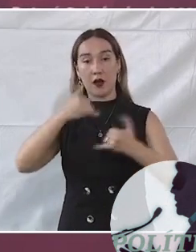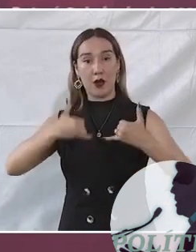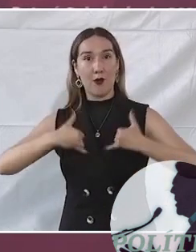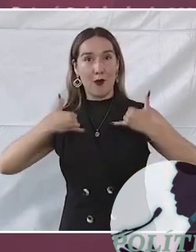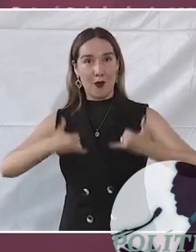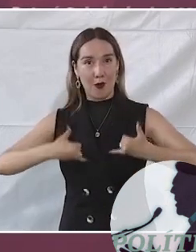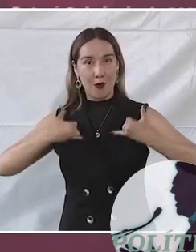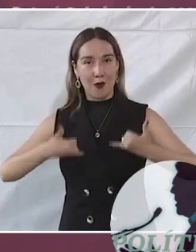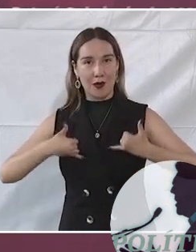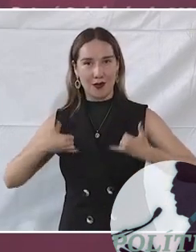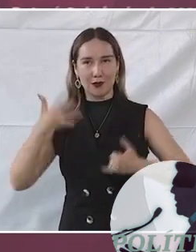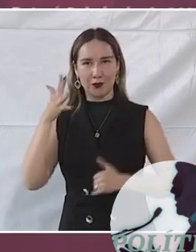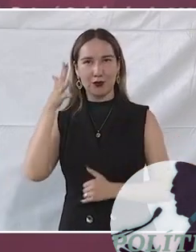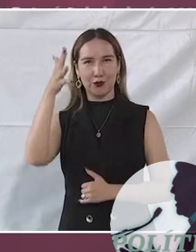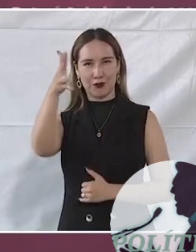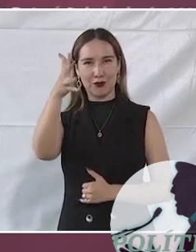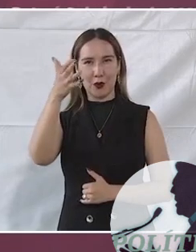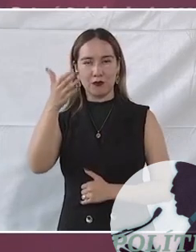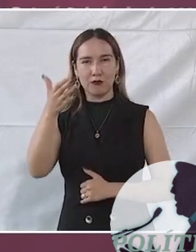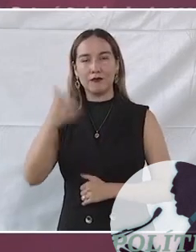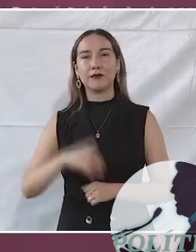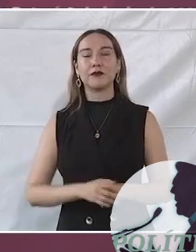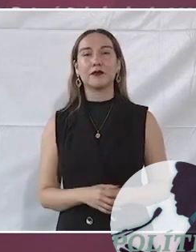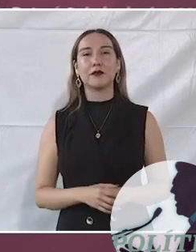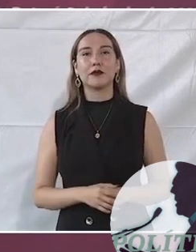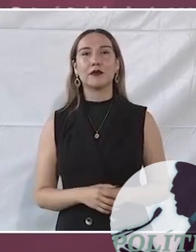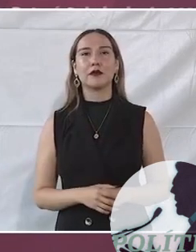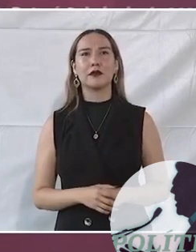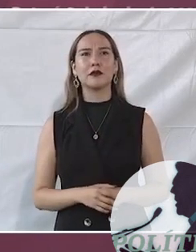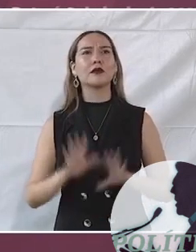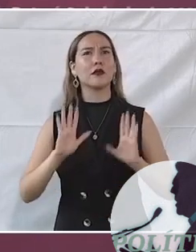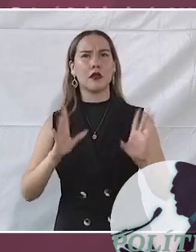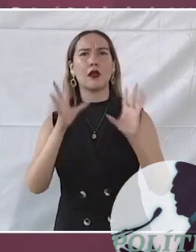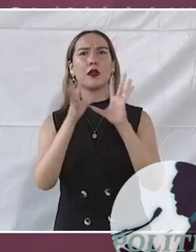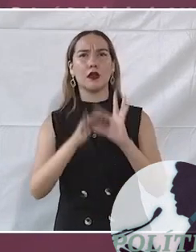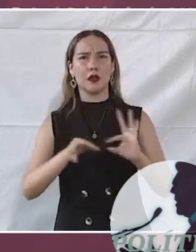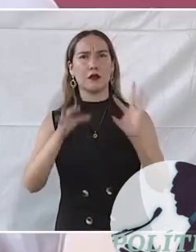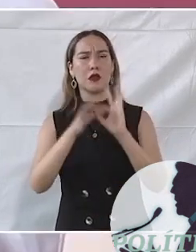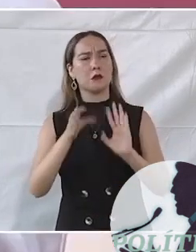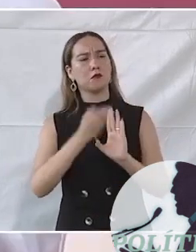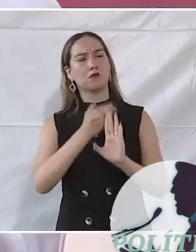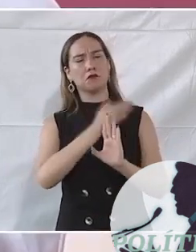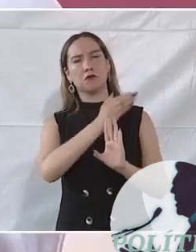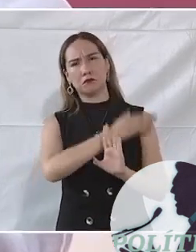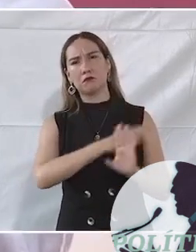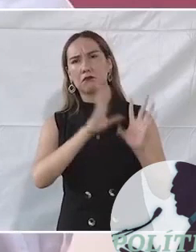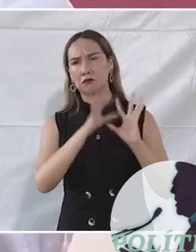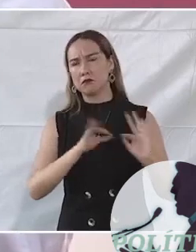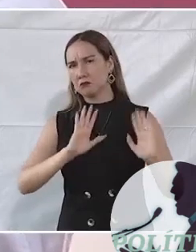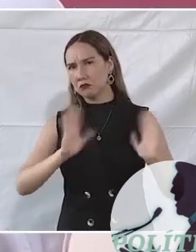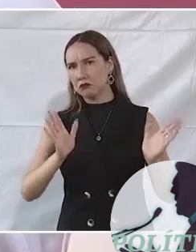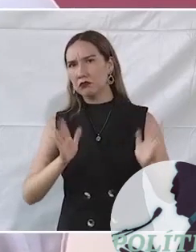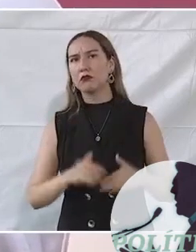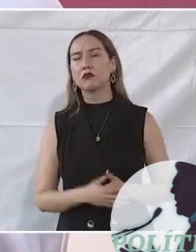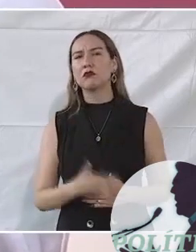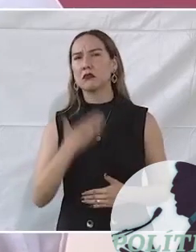Futuro. Se dijo muy bien, lo explicó muy bien Carlos, de que hay en